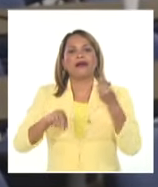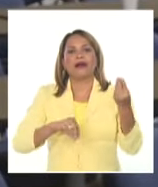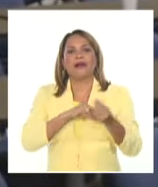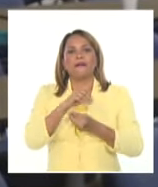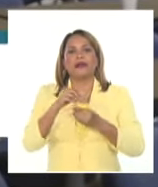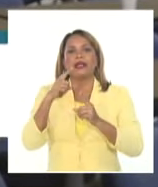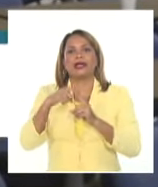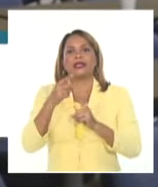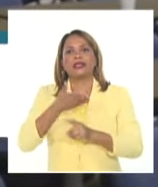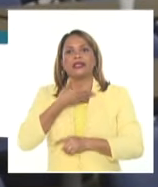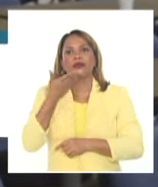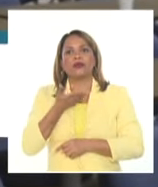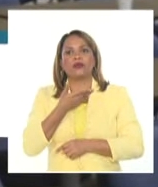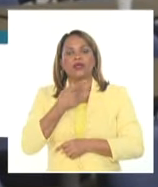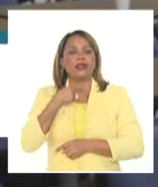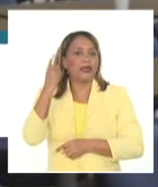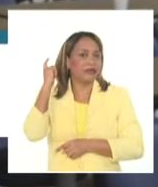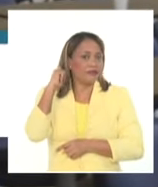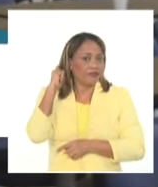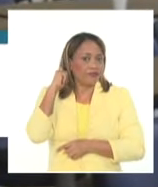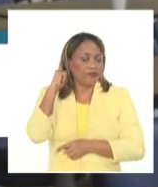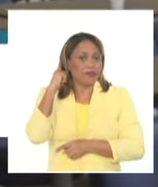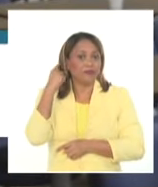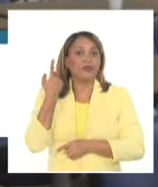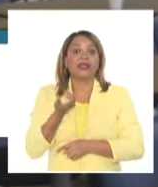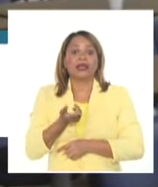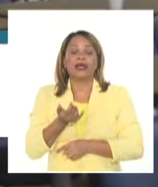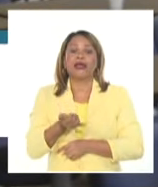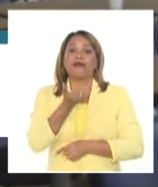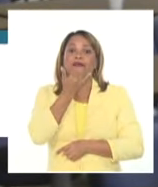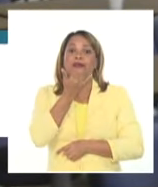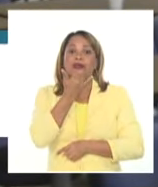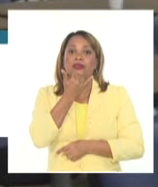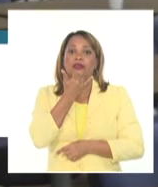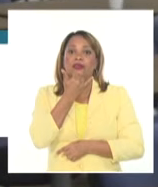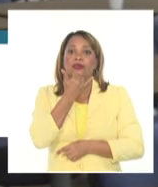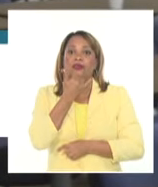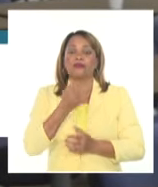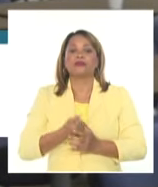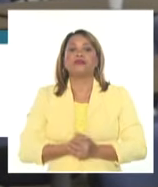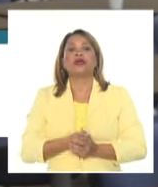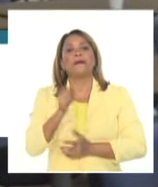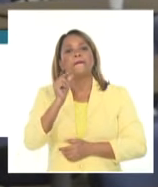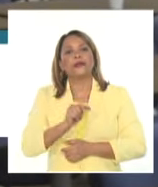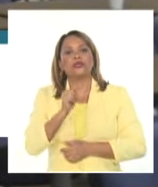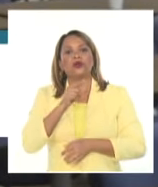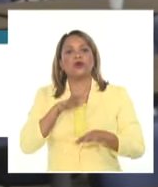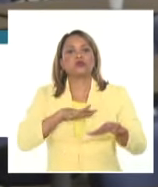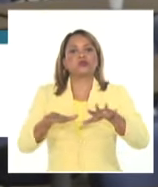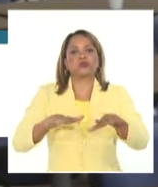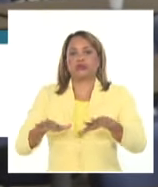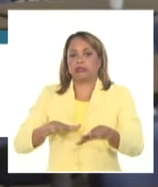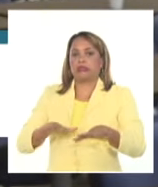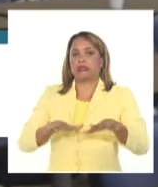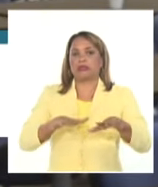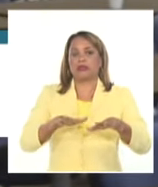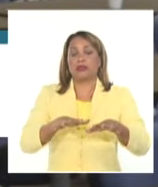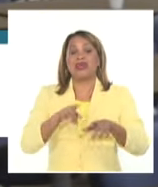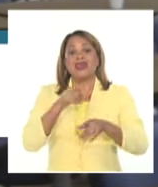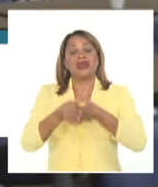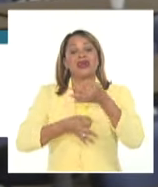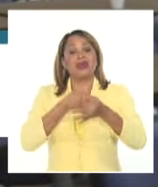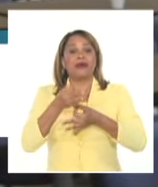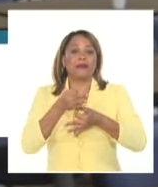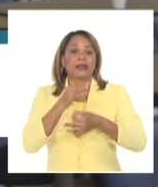teoría córtico-céntrica como causa fundamental de las disfunciones en la cognición social en los pacientes con epilepsias focales, y habla acerca